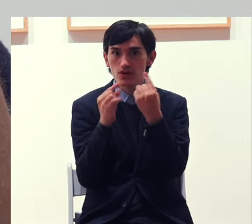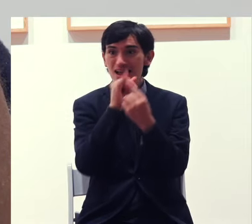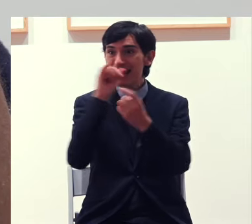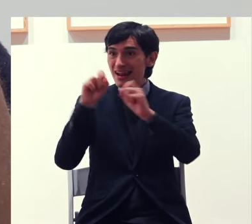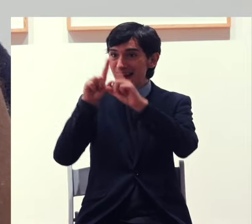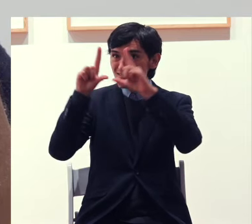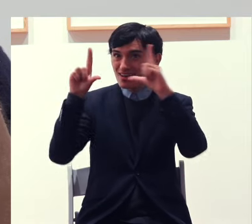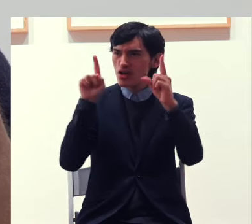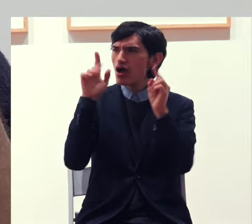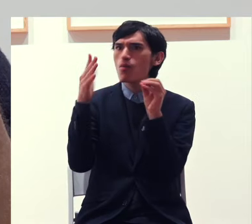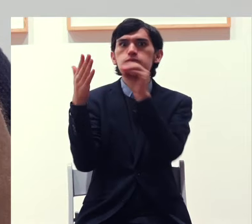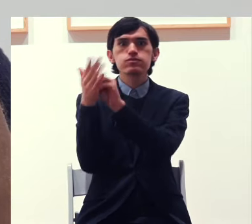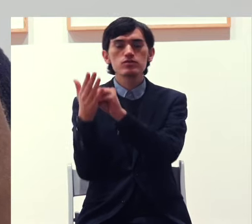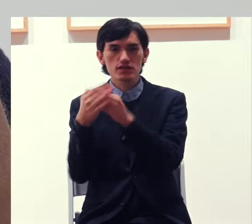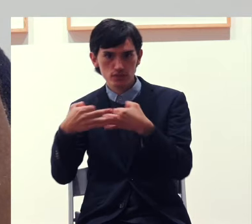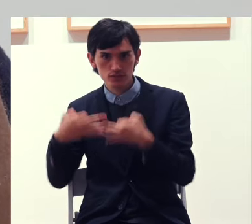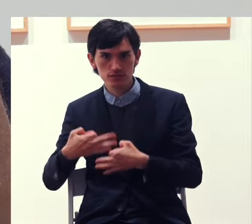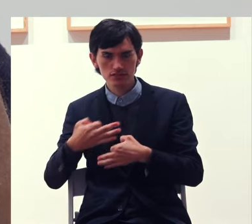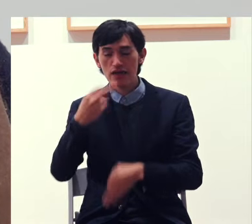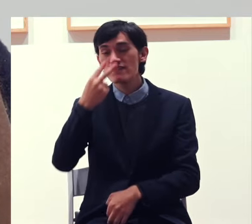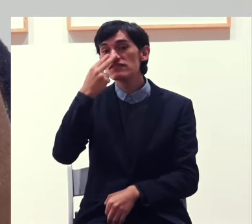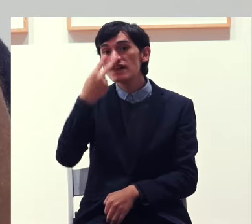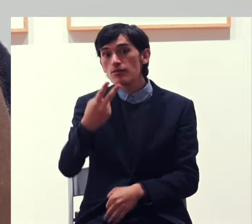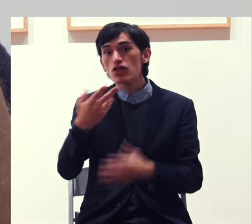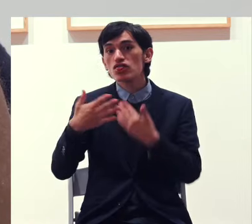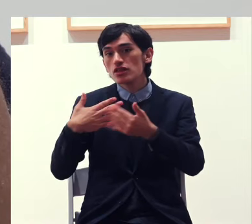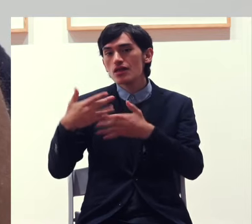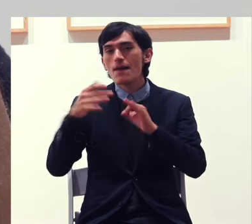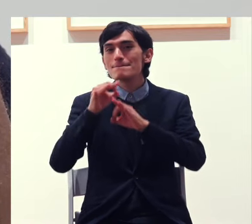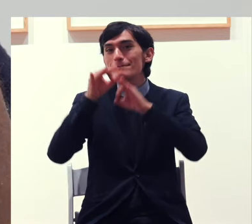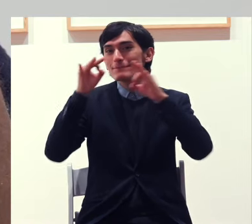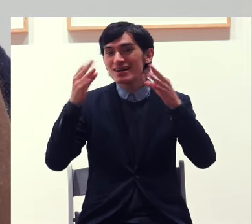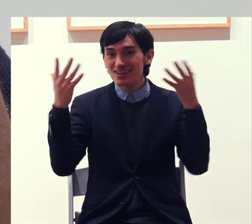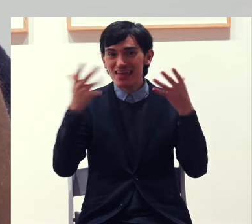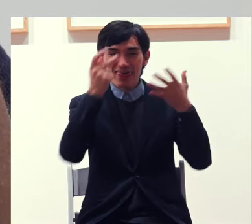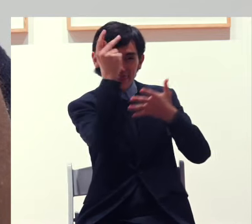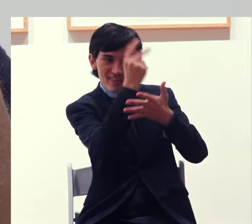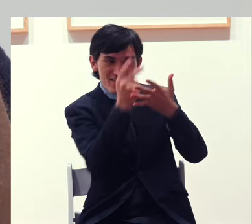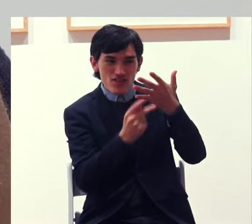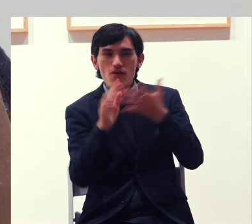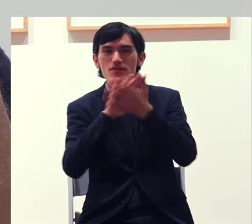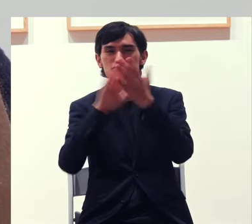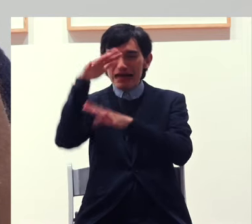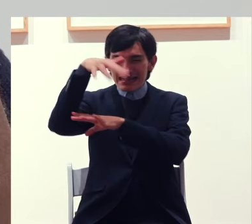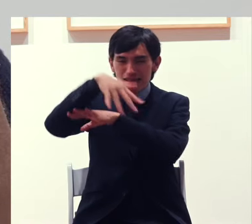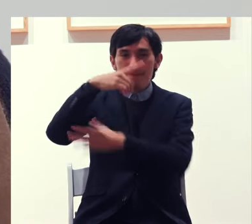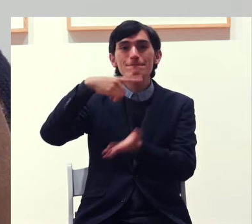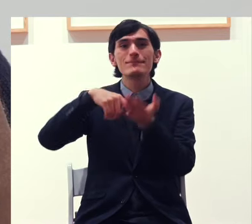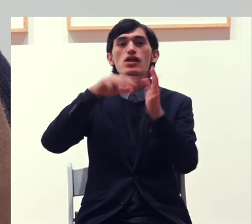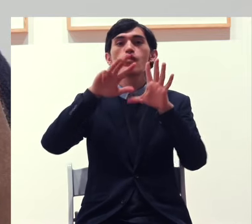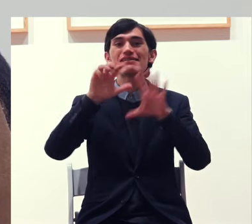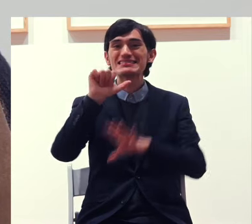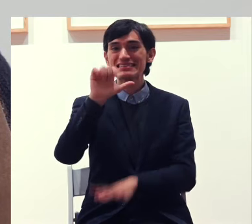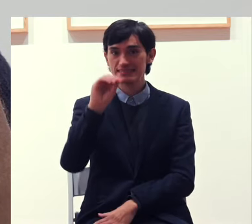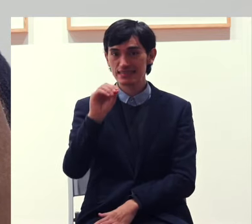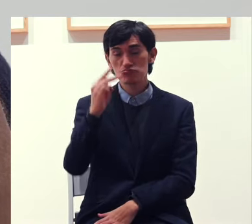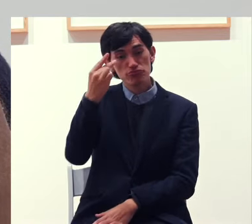grabado manifiesta esa síntesis. Esto lo vemos especialmente a partir de los dibujos de los acantilados